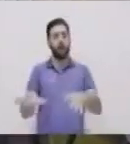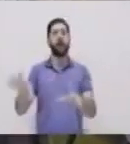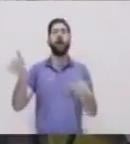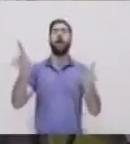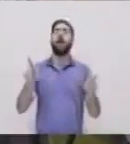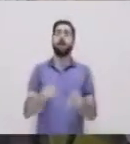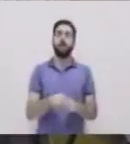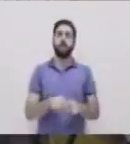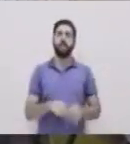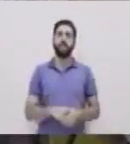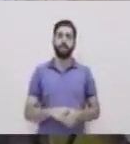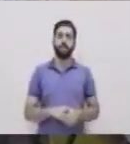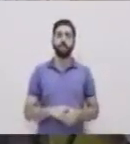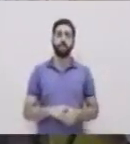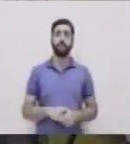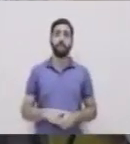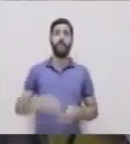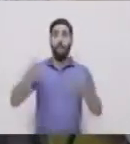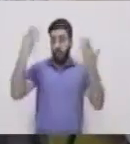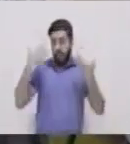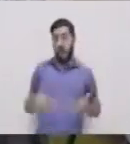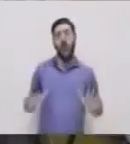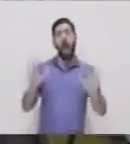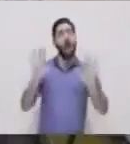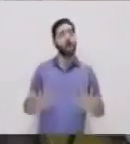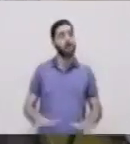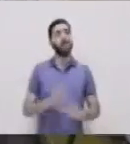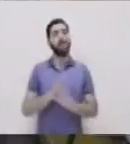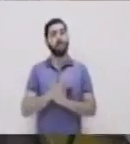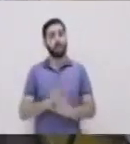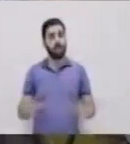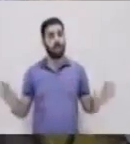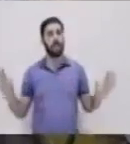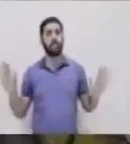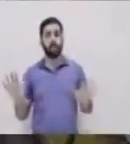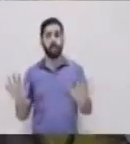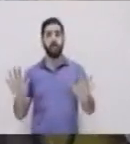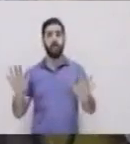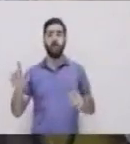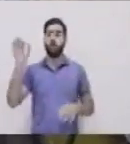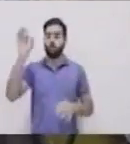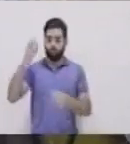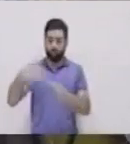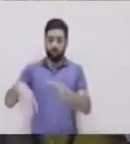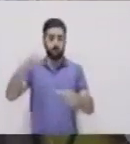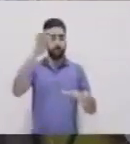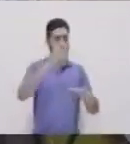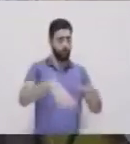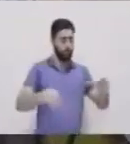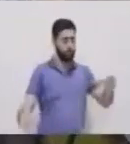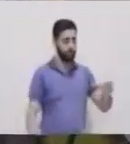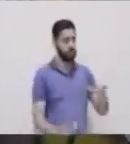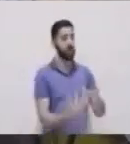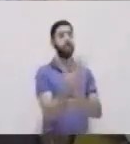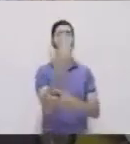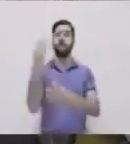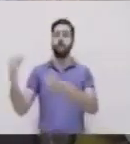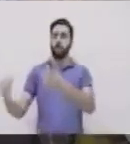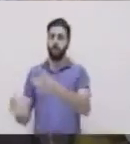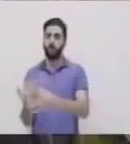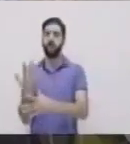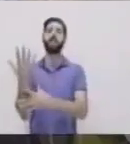en el mar. Fuimos hechos así, hechos para